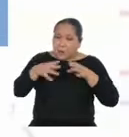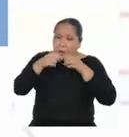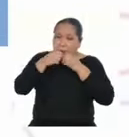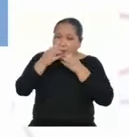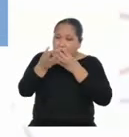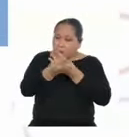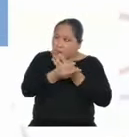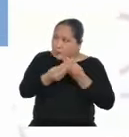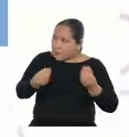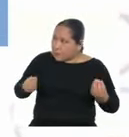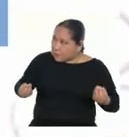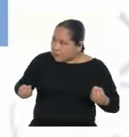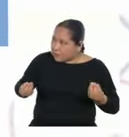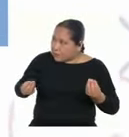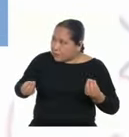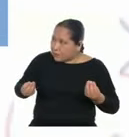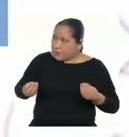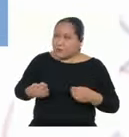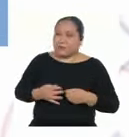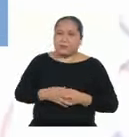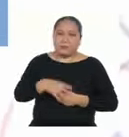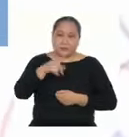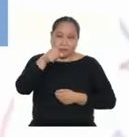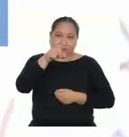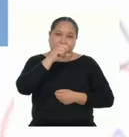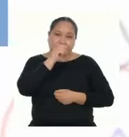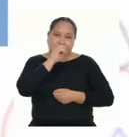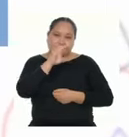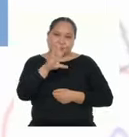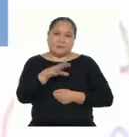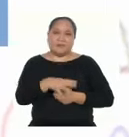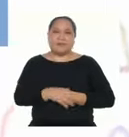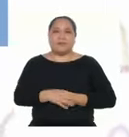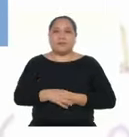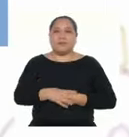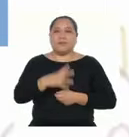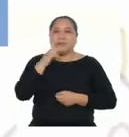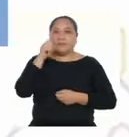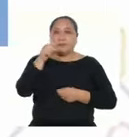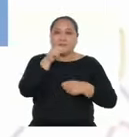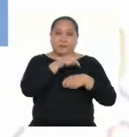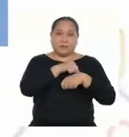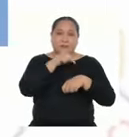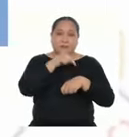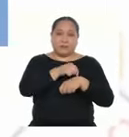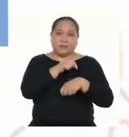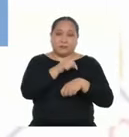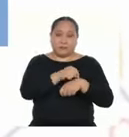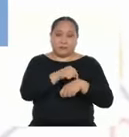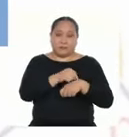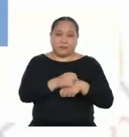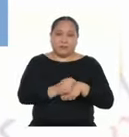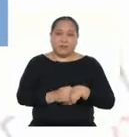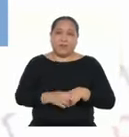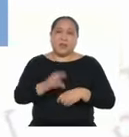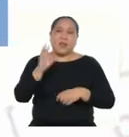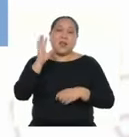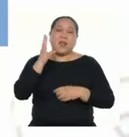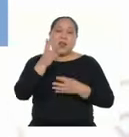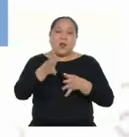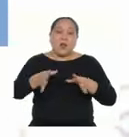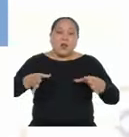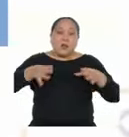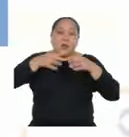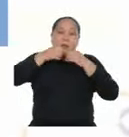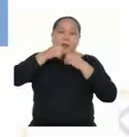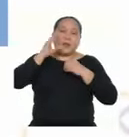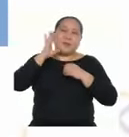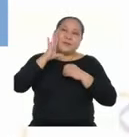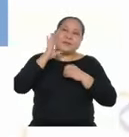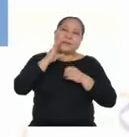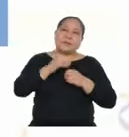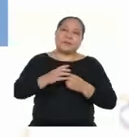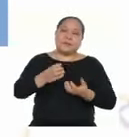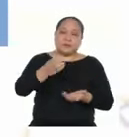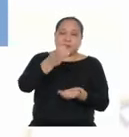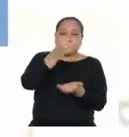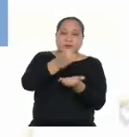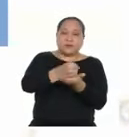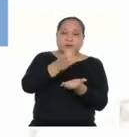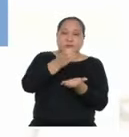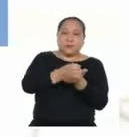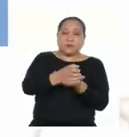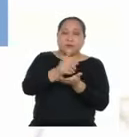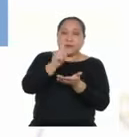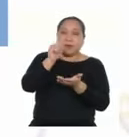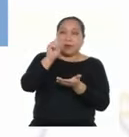bolsa desaparezca. Tú lo has dicho. Y todo ese tiempo la bolsa estará contaminando. Y un vaso descartable